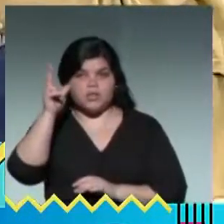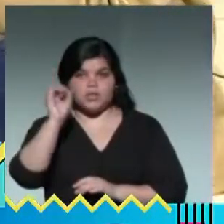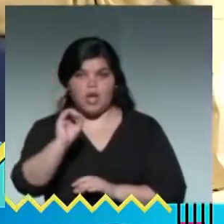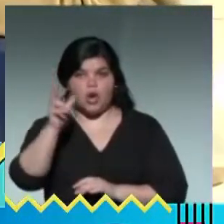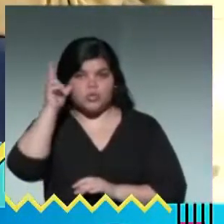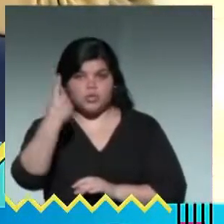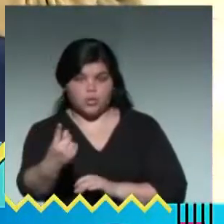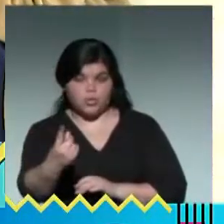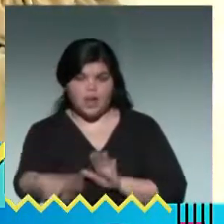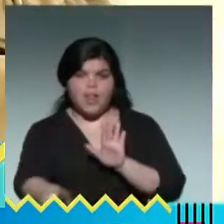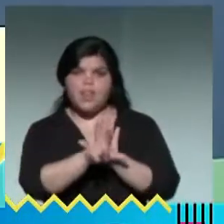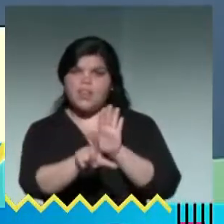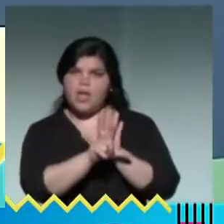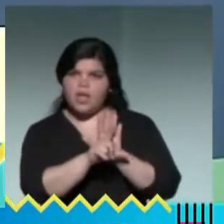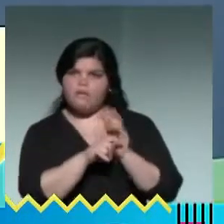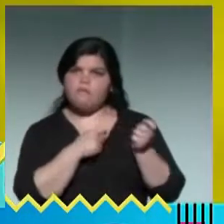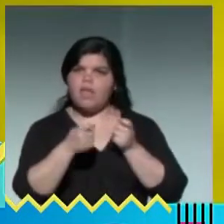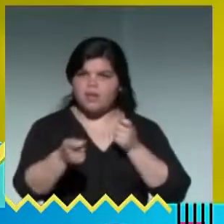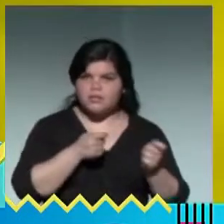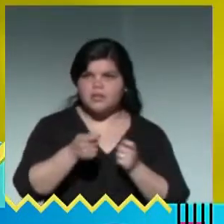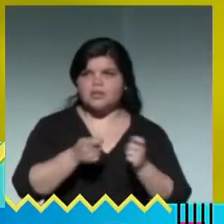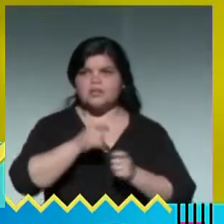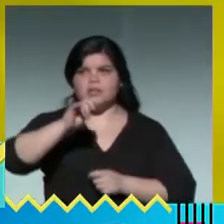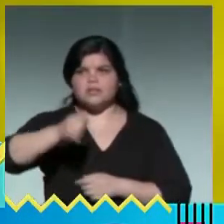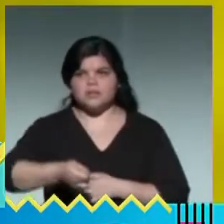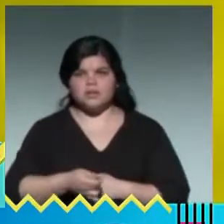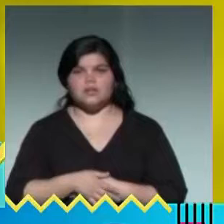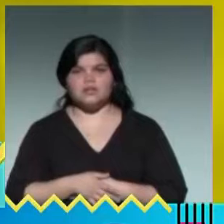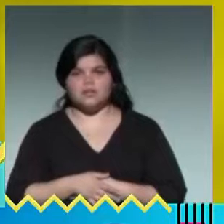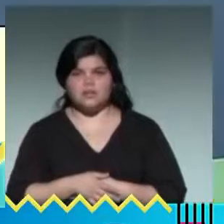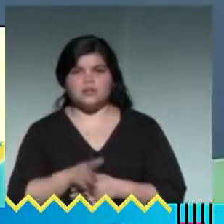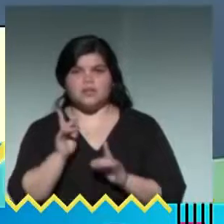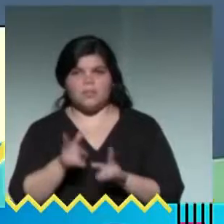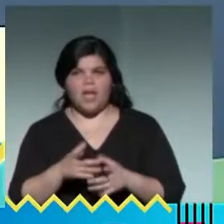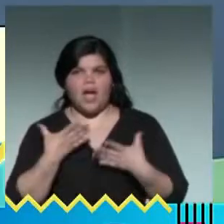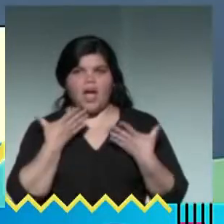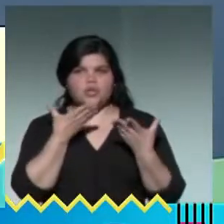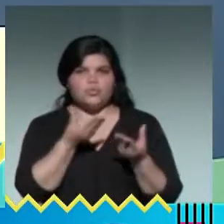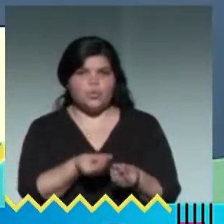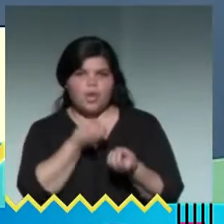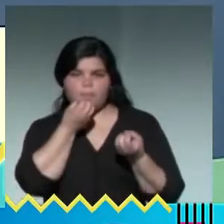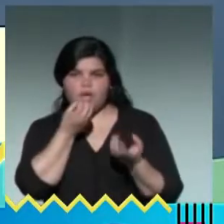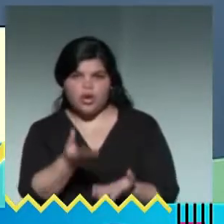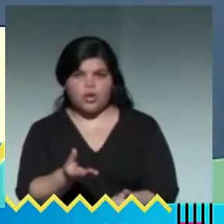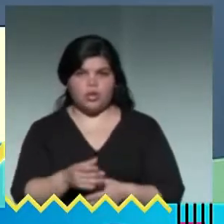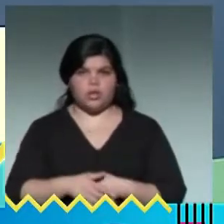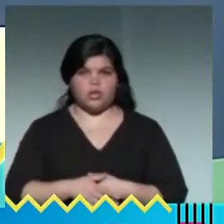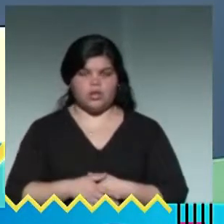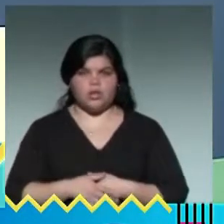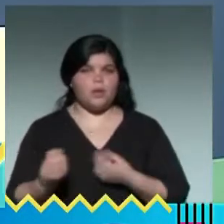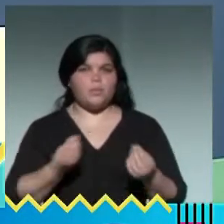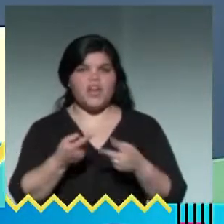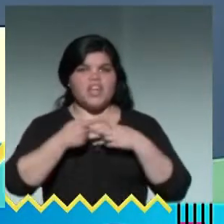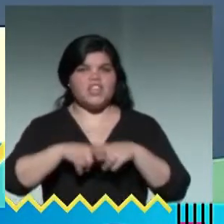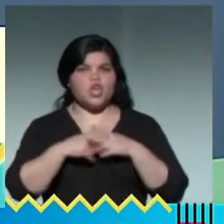es una ley mucho más flexible y permeable, y mucho más permeable a lo que es los cambios